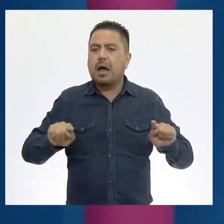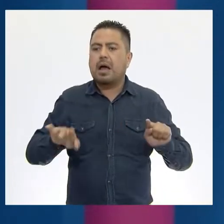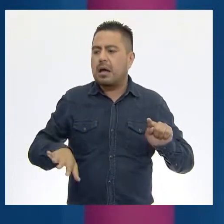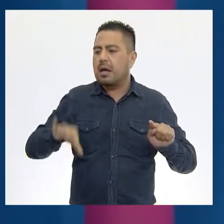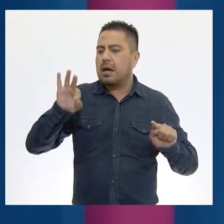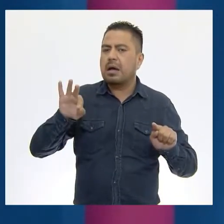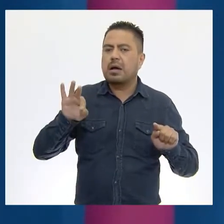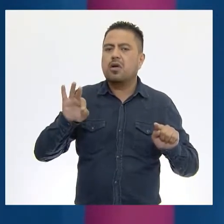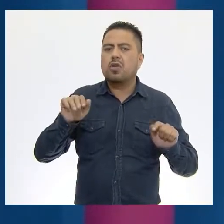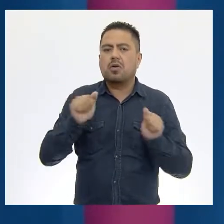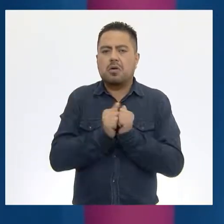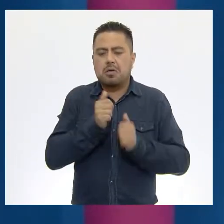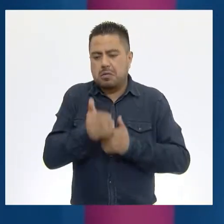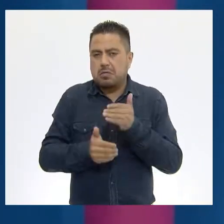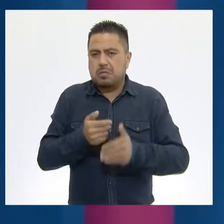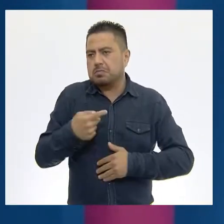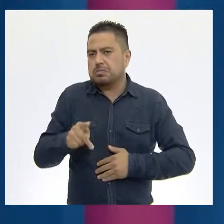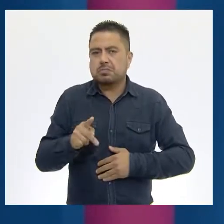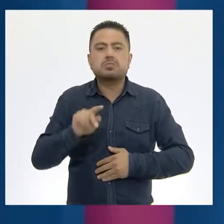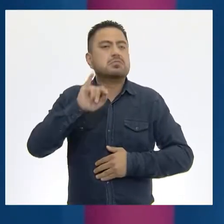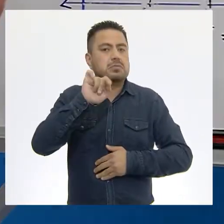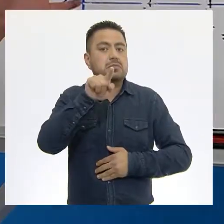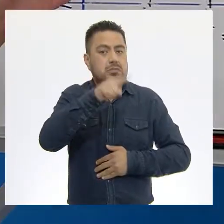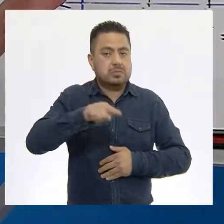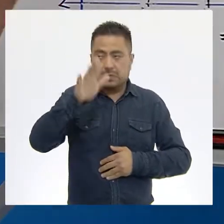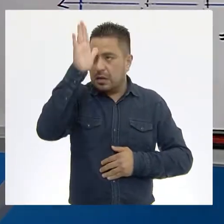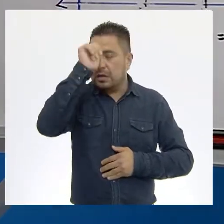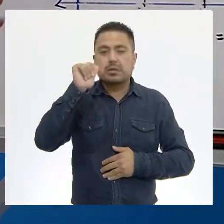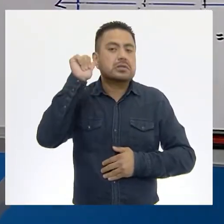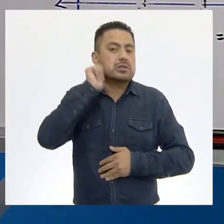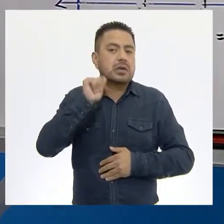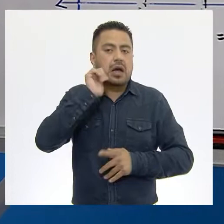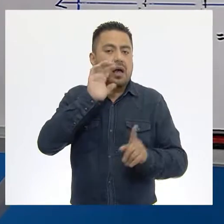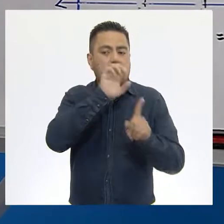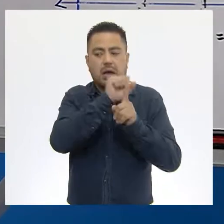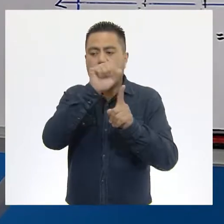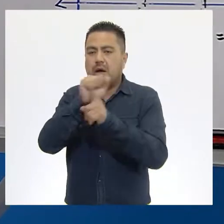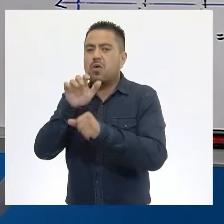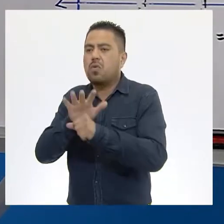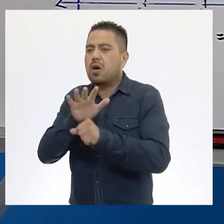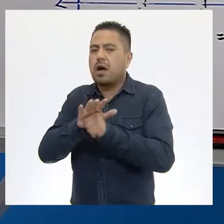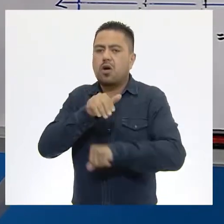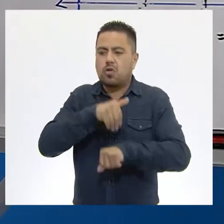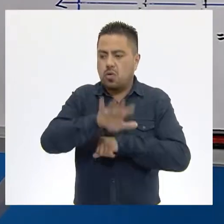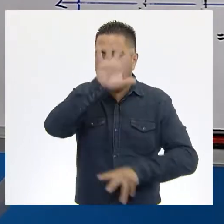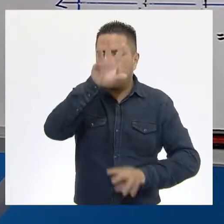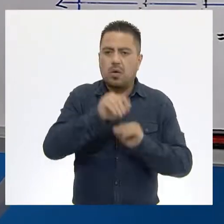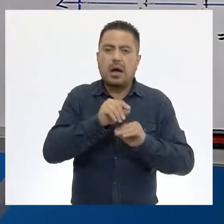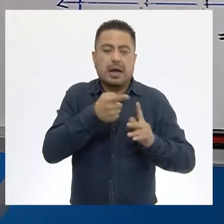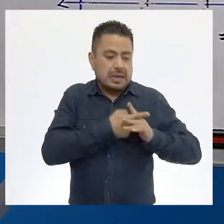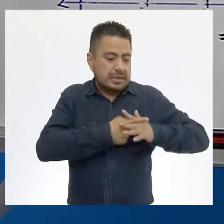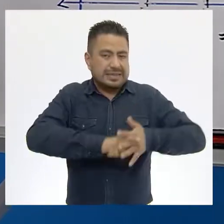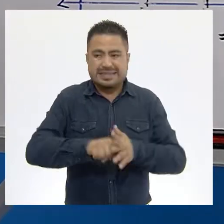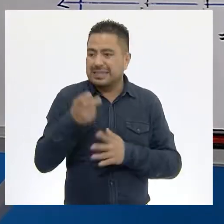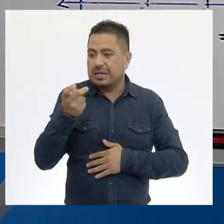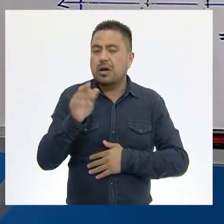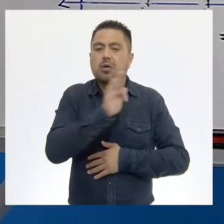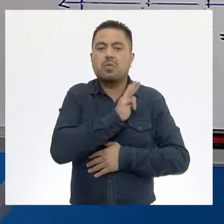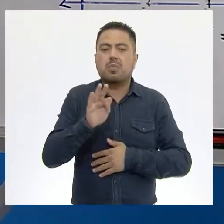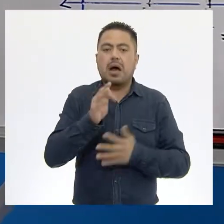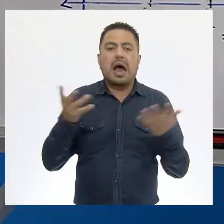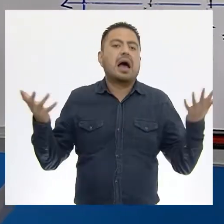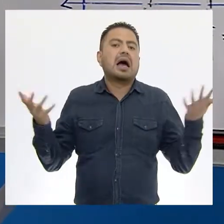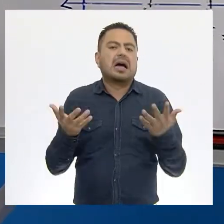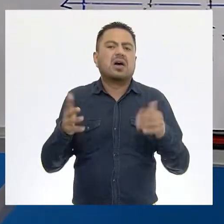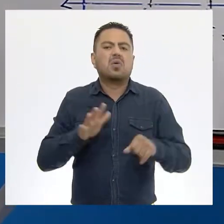tomando conforme a su libro. Nada más recuerden siempre ubicar cuál es el entero para que a partir de ahí puedan